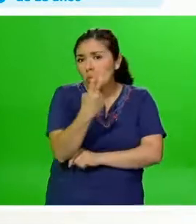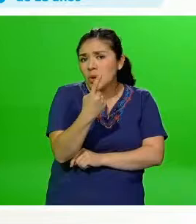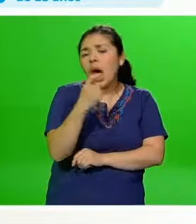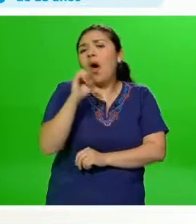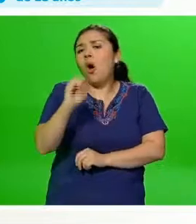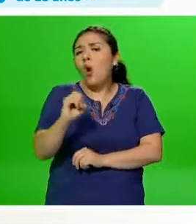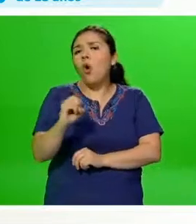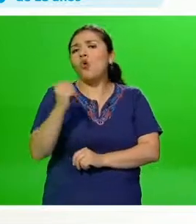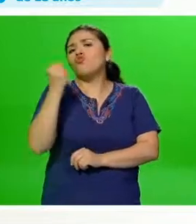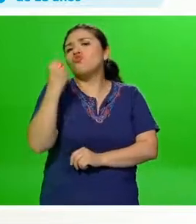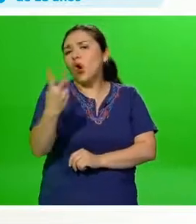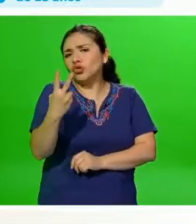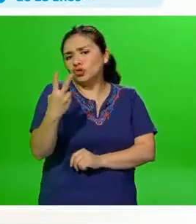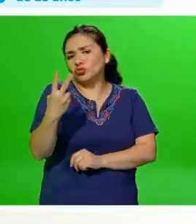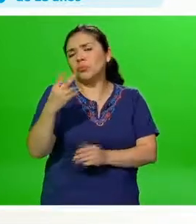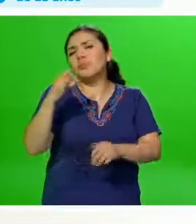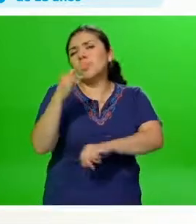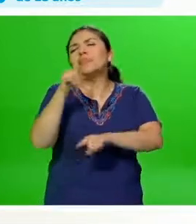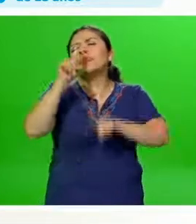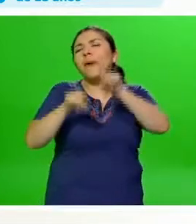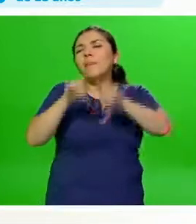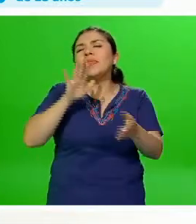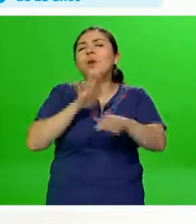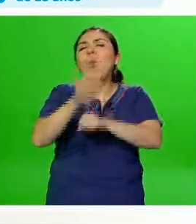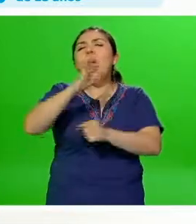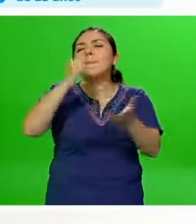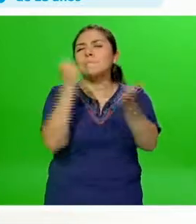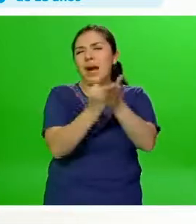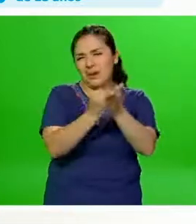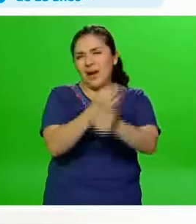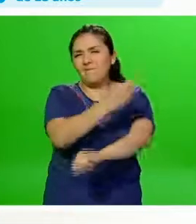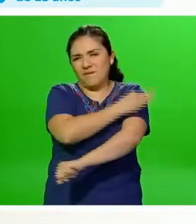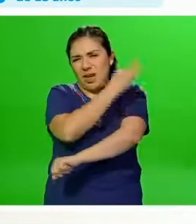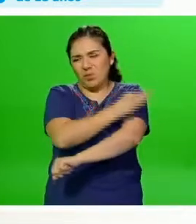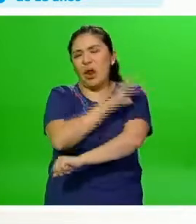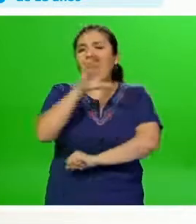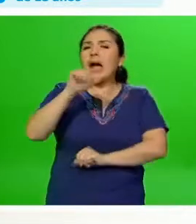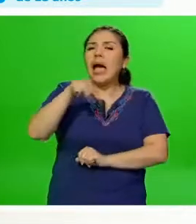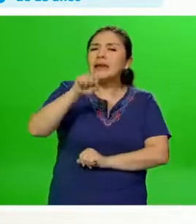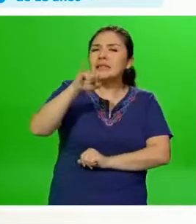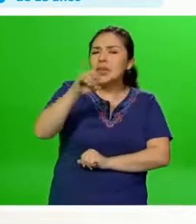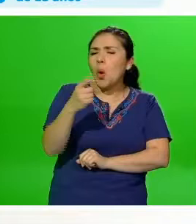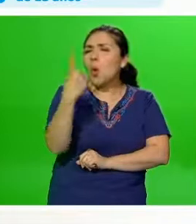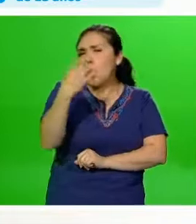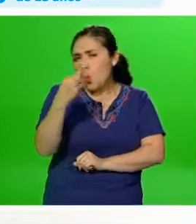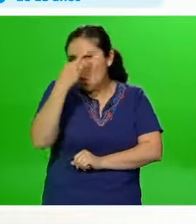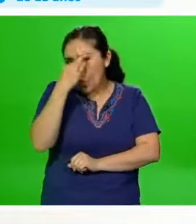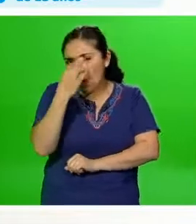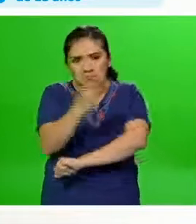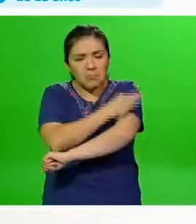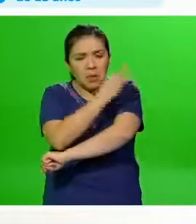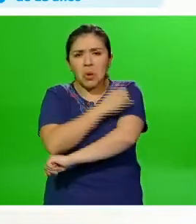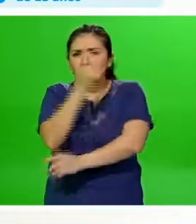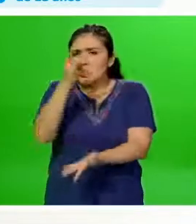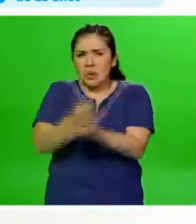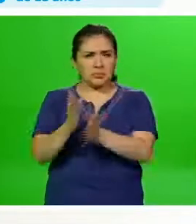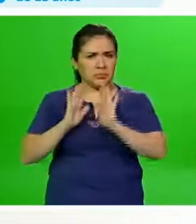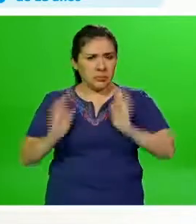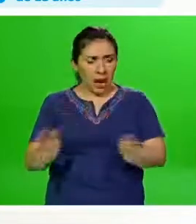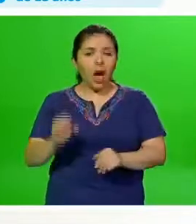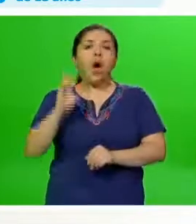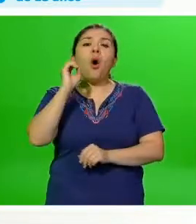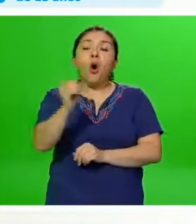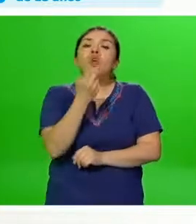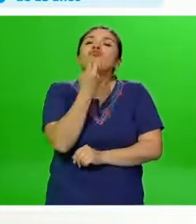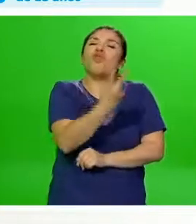dosis de la vacuna que requieren 2 dosis o recibieron la dosis de la vacuna CanSino, que como saben es la única vacuna que tenemos en México que